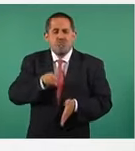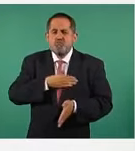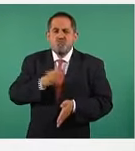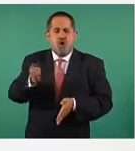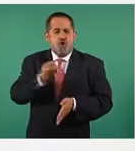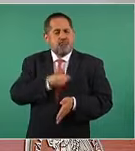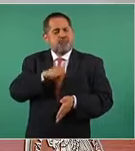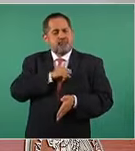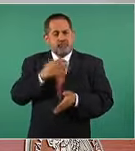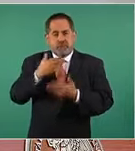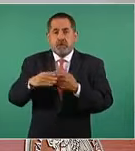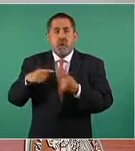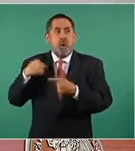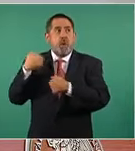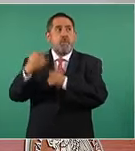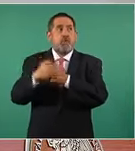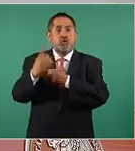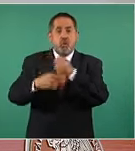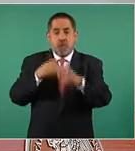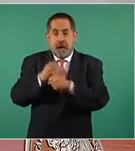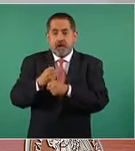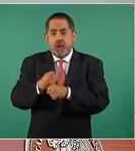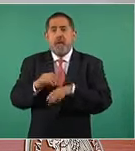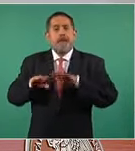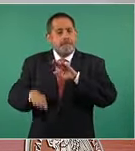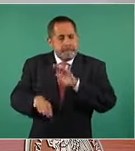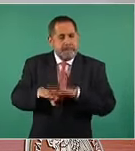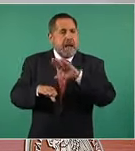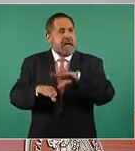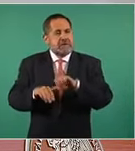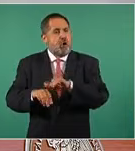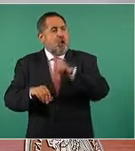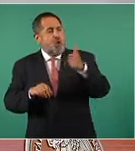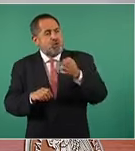ampliar el año próximo a otros estados.